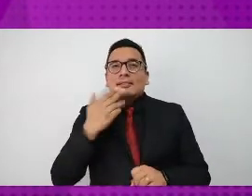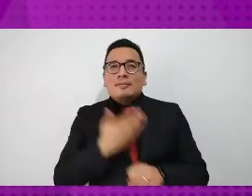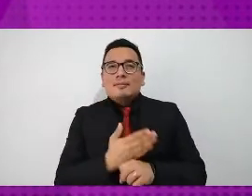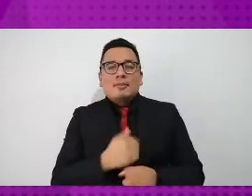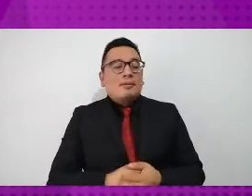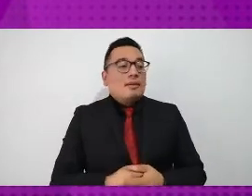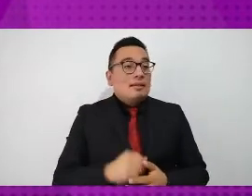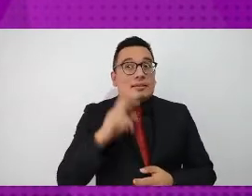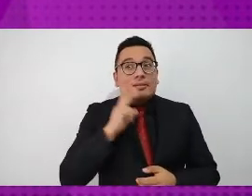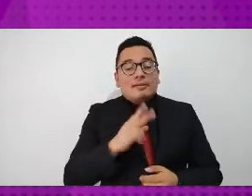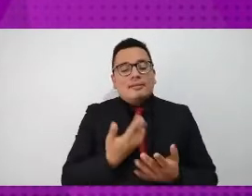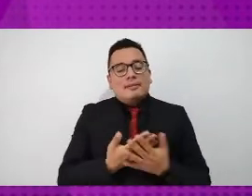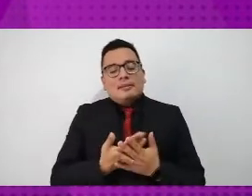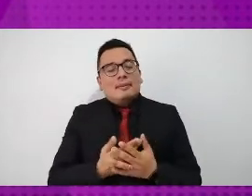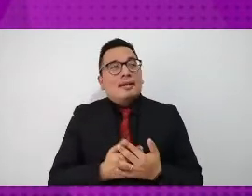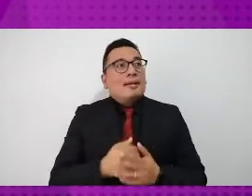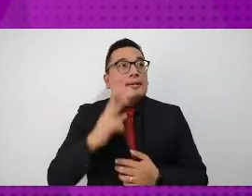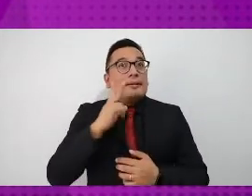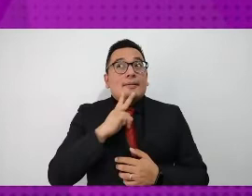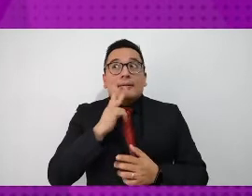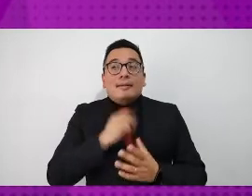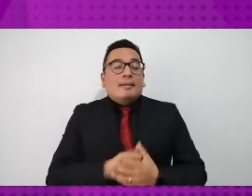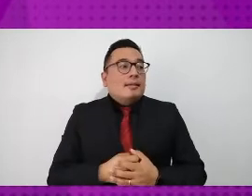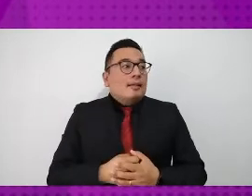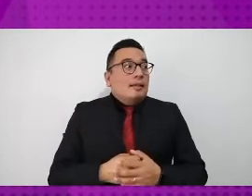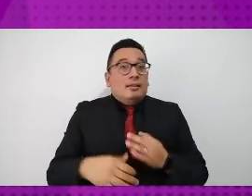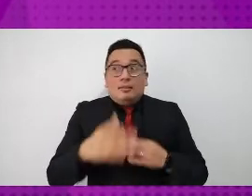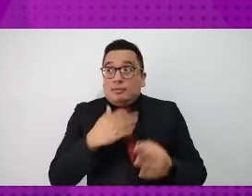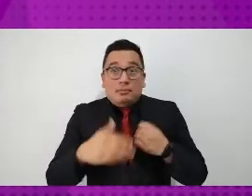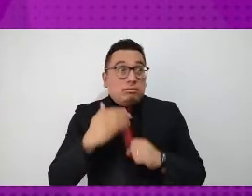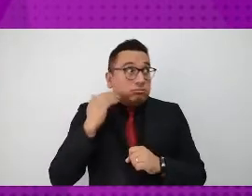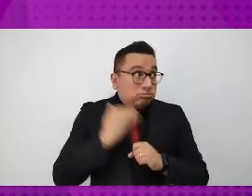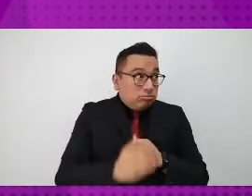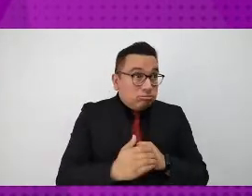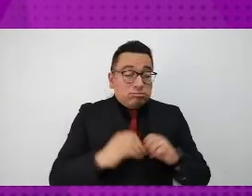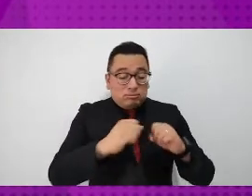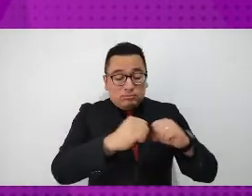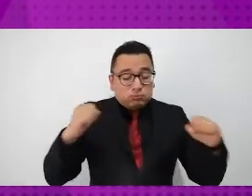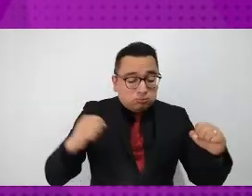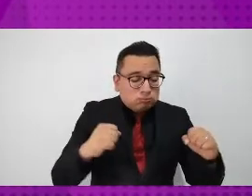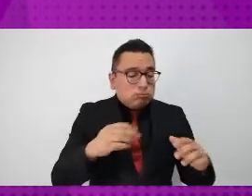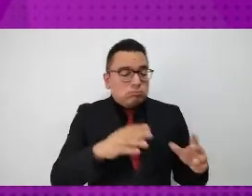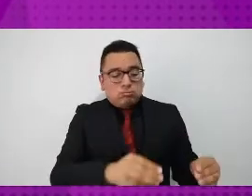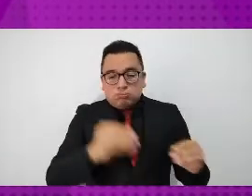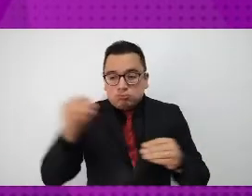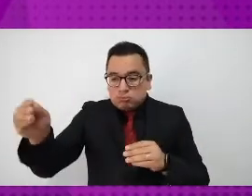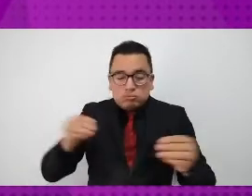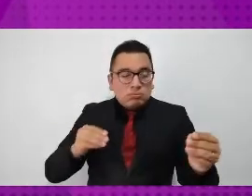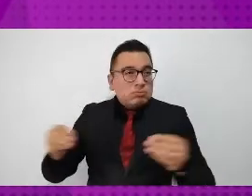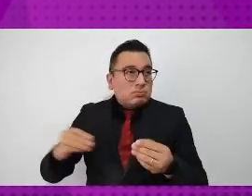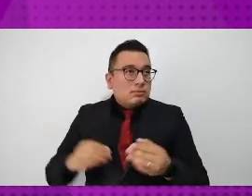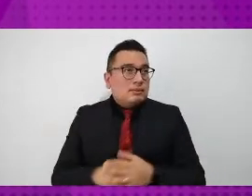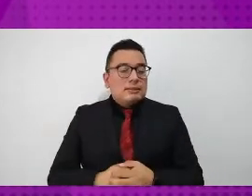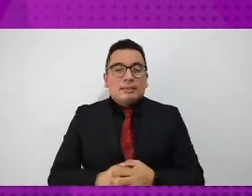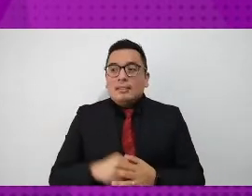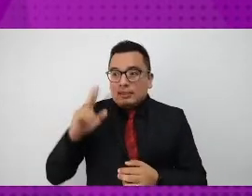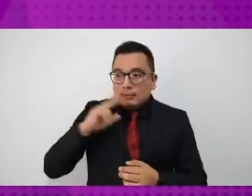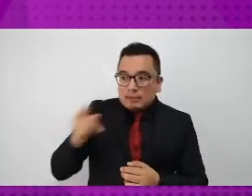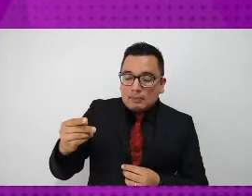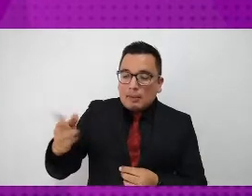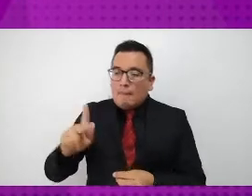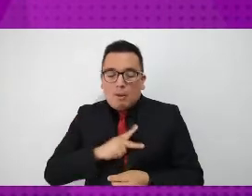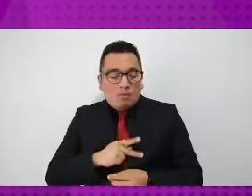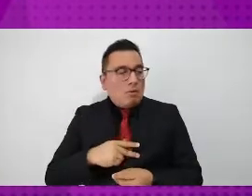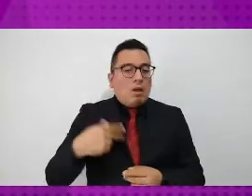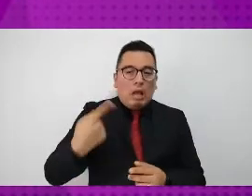para poder hacerles sacar los los votos de las urnas separarlos y que si ese voto es